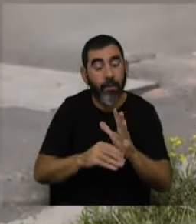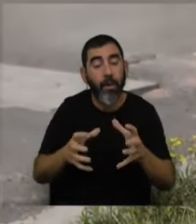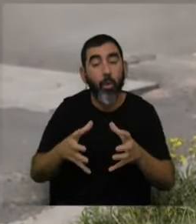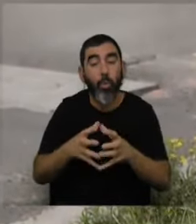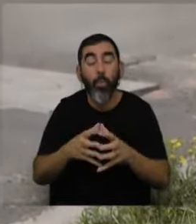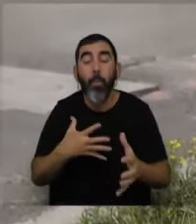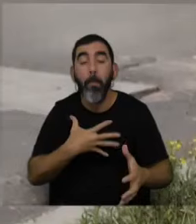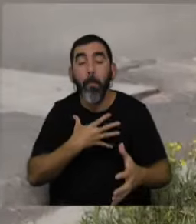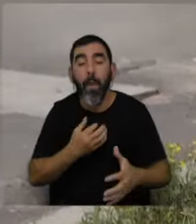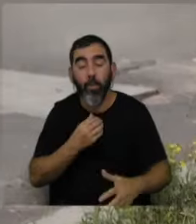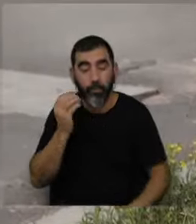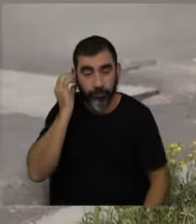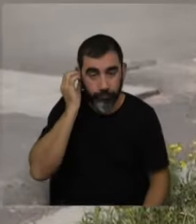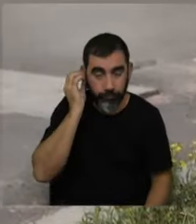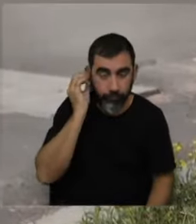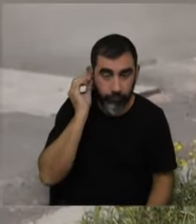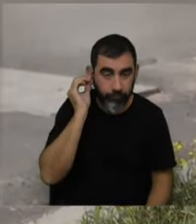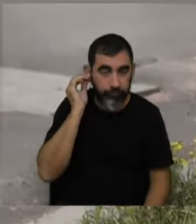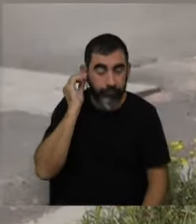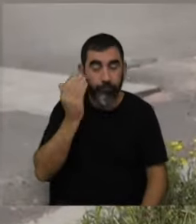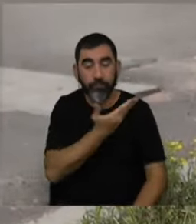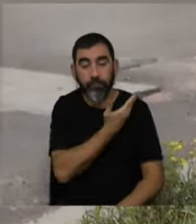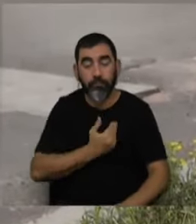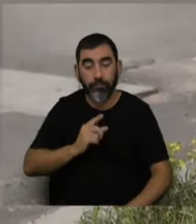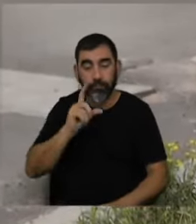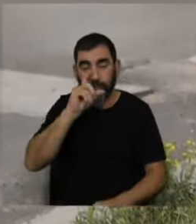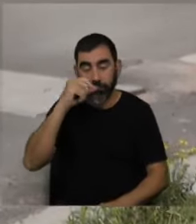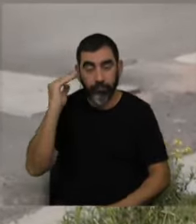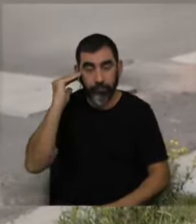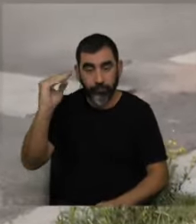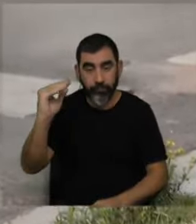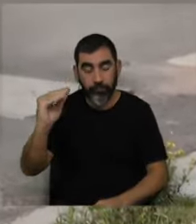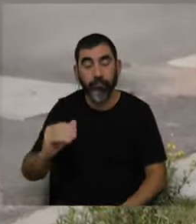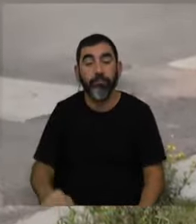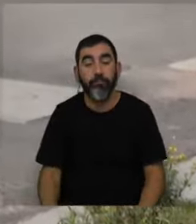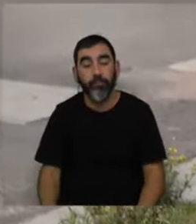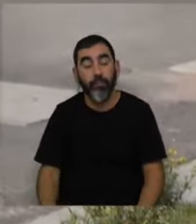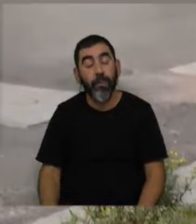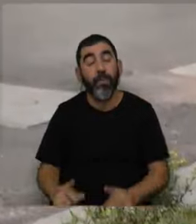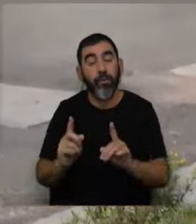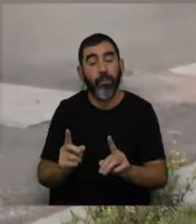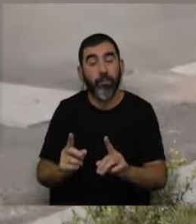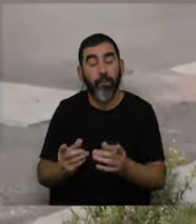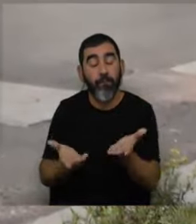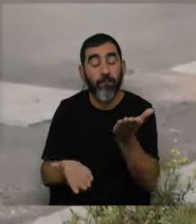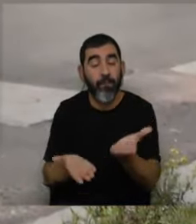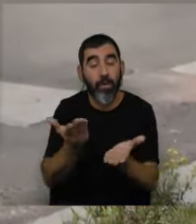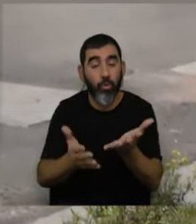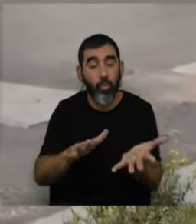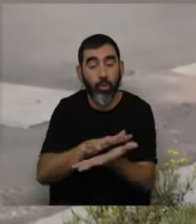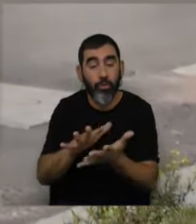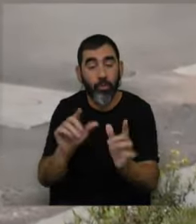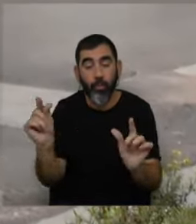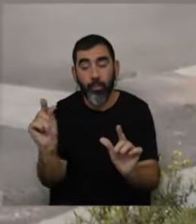partido Nacional en las últimas horas la presidenta de Montevideo de ades Montevideo Camila Menchaca también hacía una valoración sobre